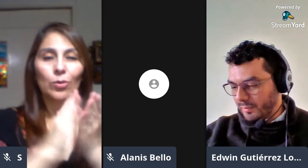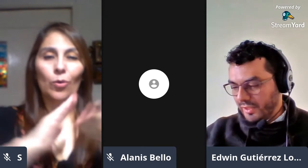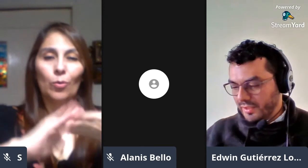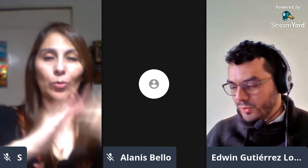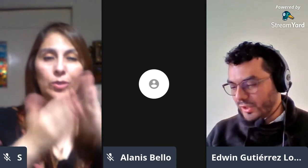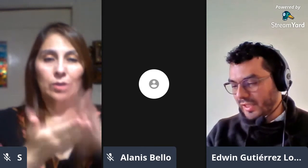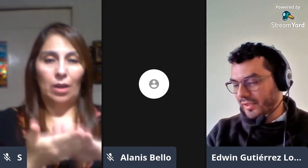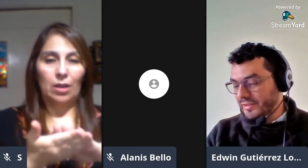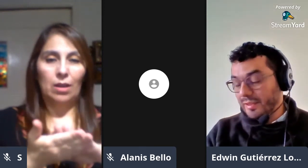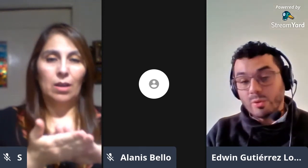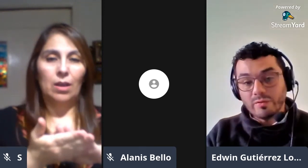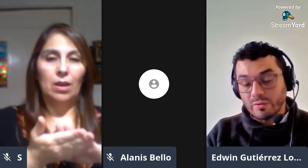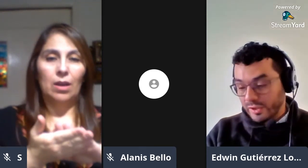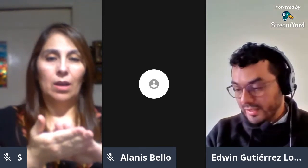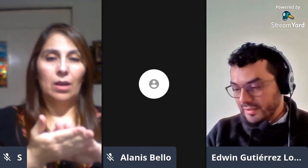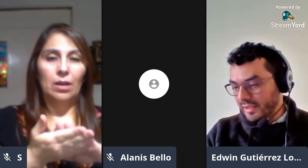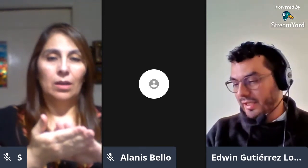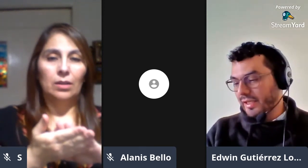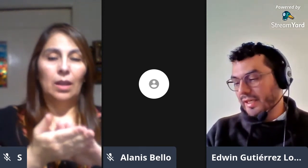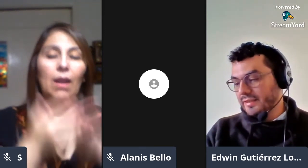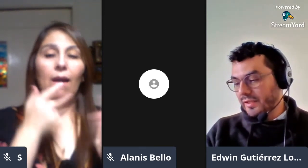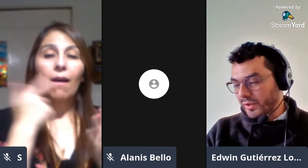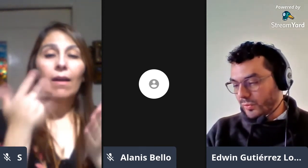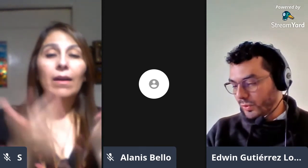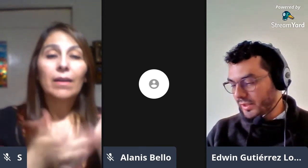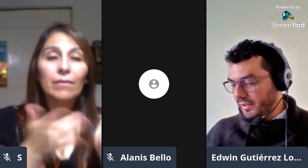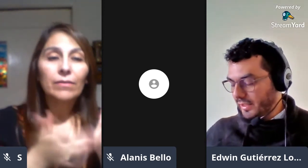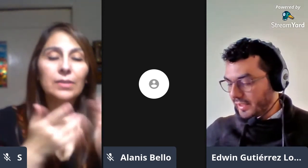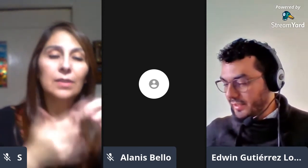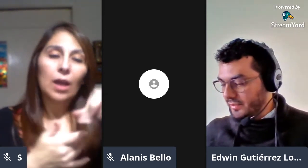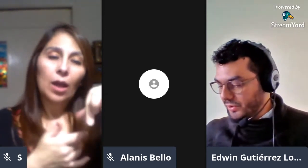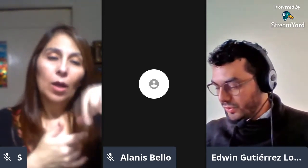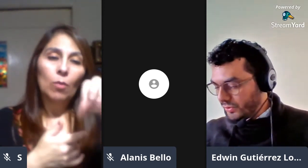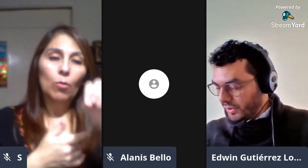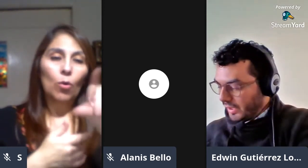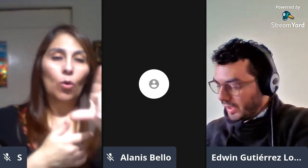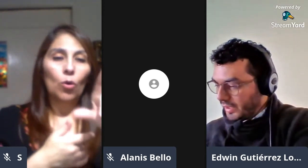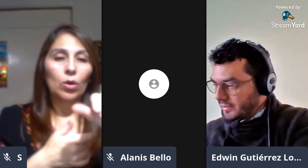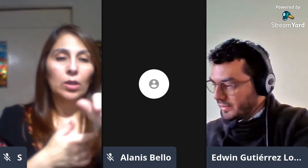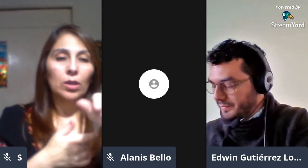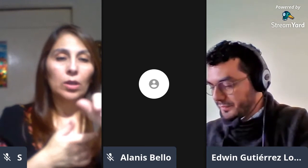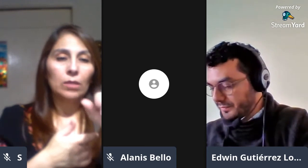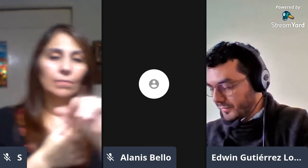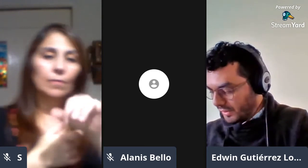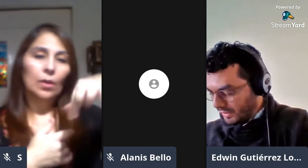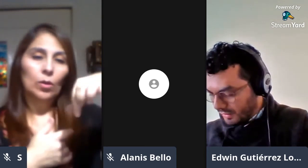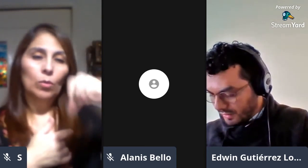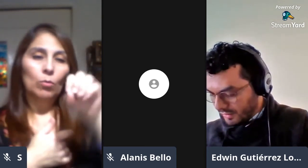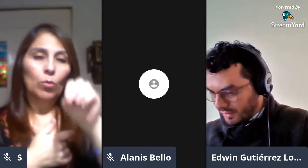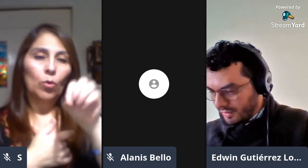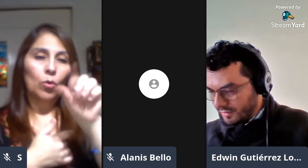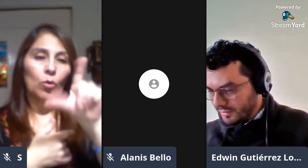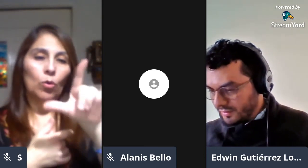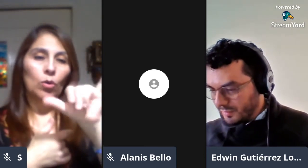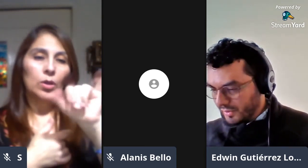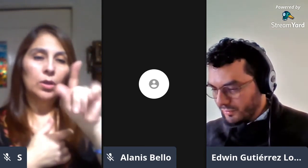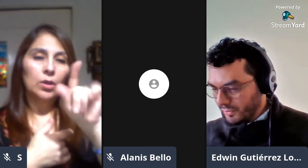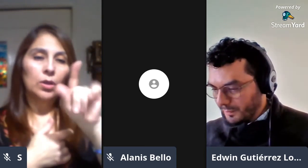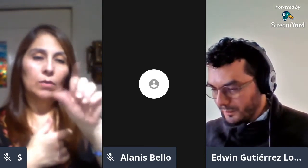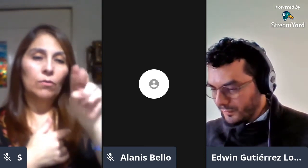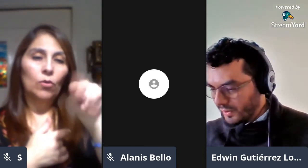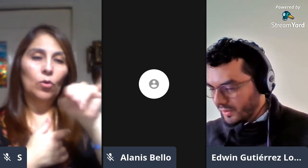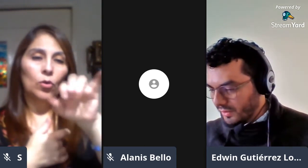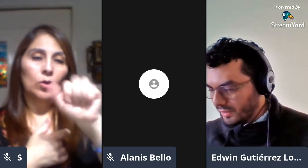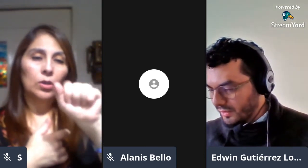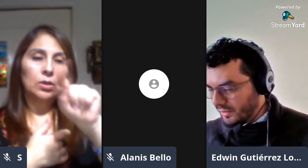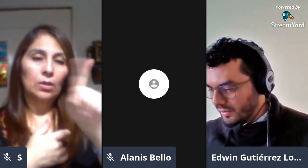¿cómo se llama esto? De la revista Polifonías, que se vinculen. La dirección es... Ay, se me refundió.